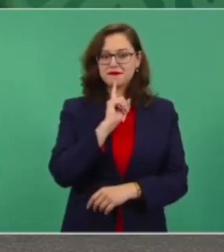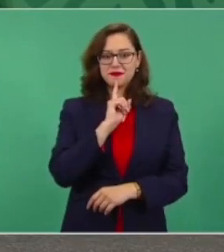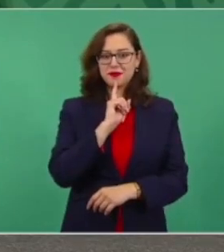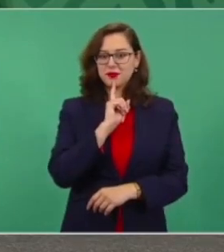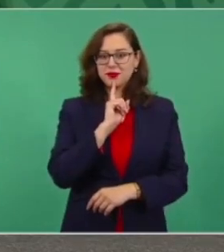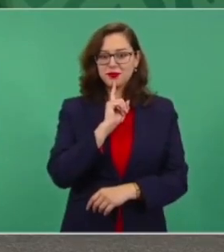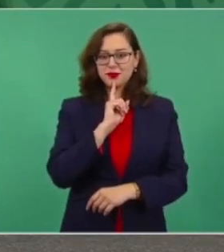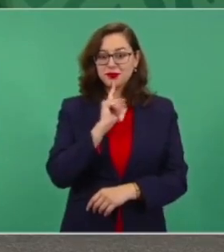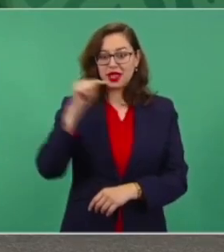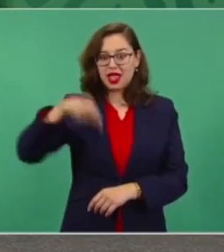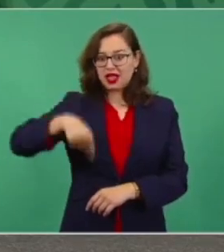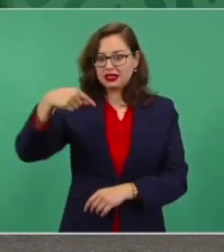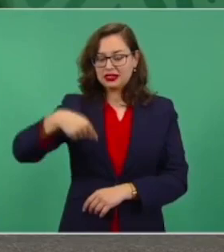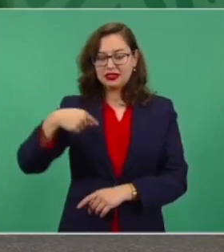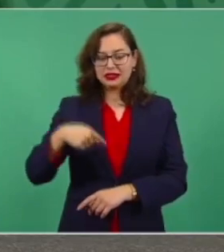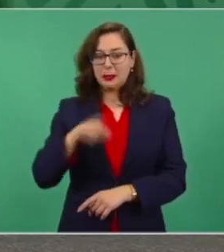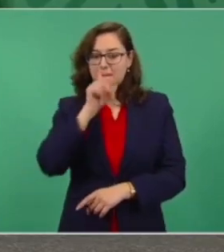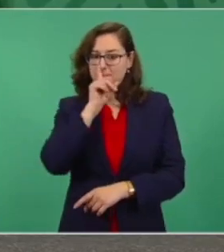lo ocultaron